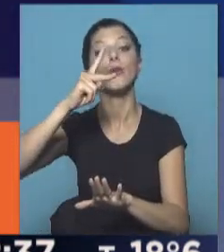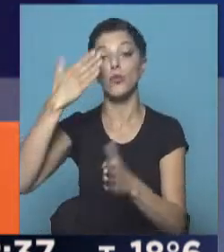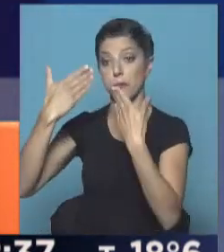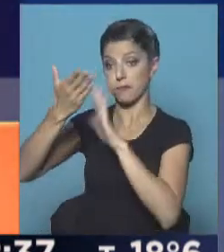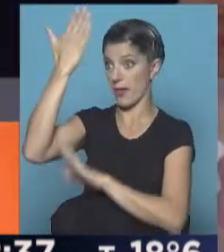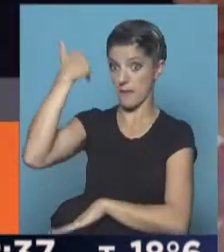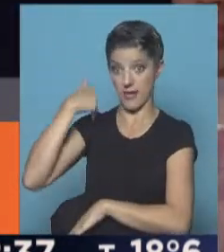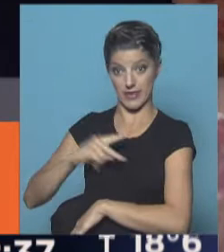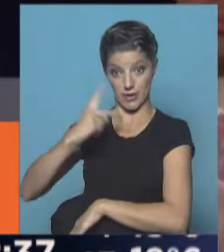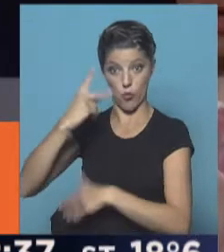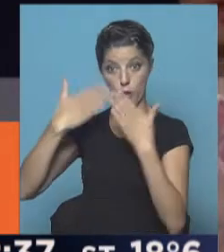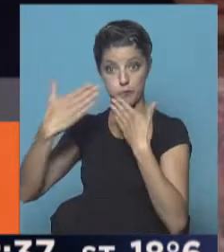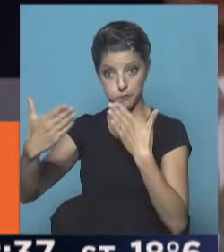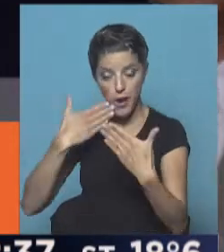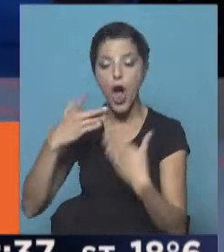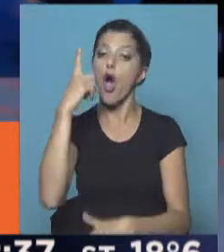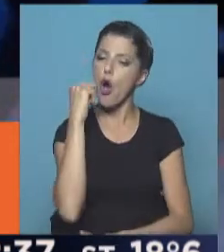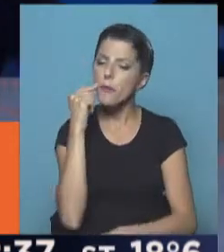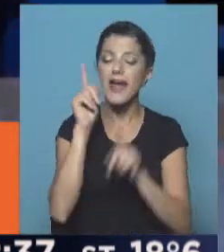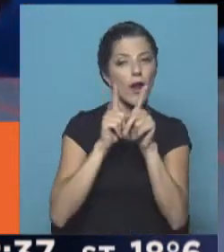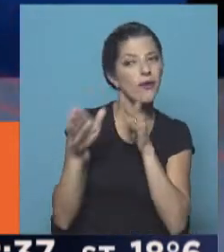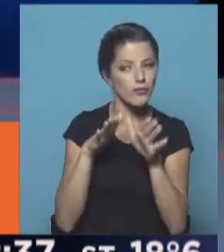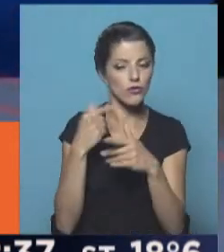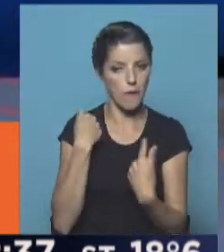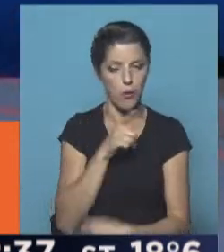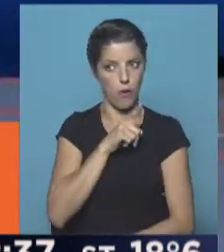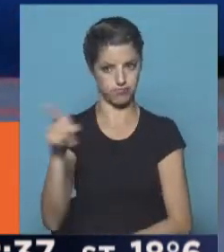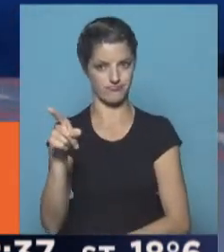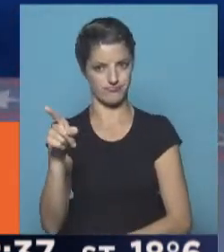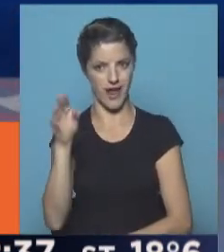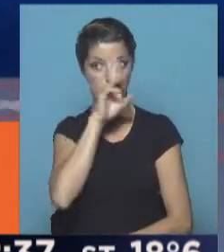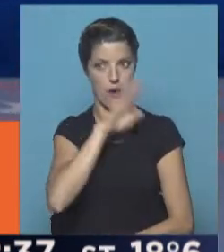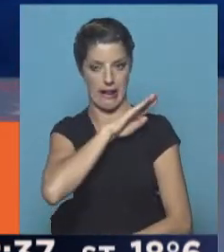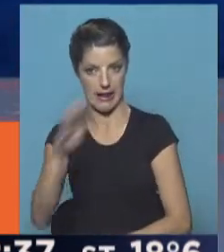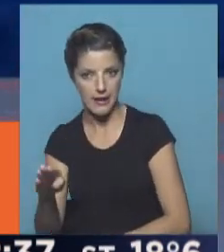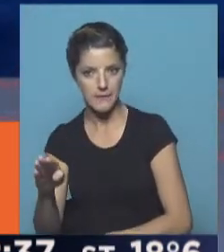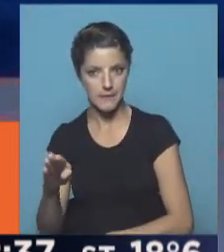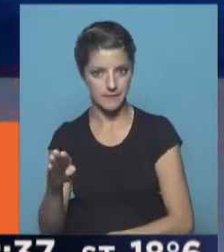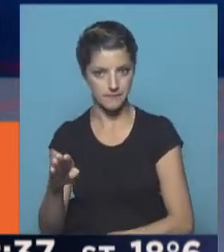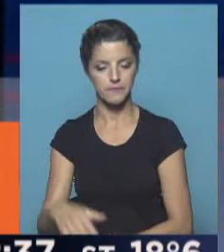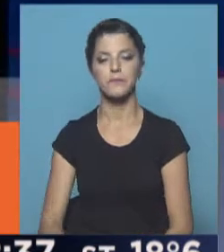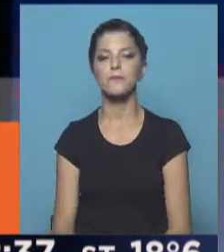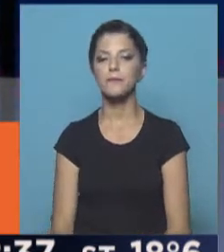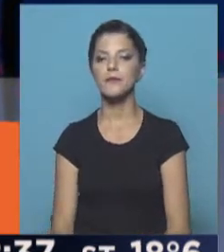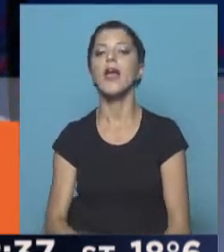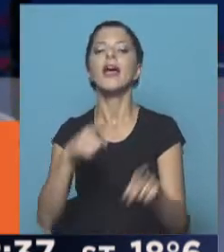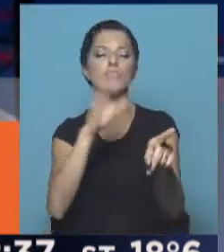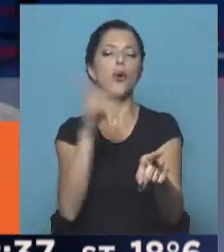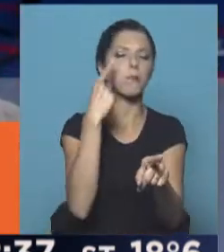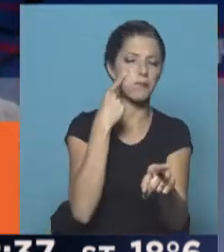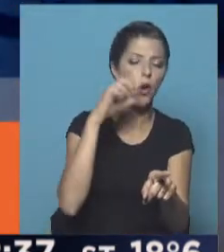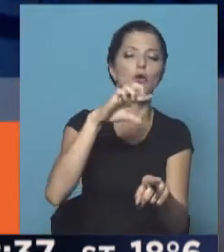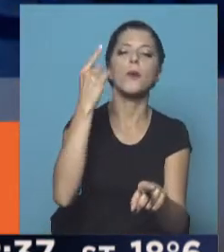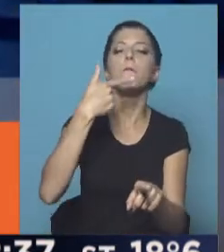los candidatos, Trump logró en algunos pasajes enfrentar con cierta solidez a Clinton, el llamado Pussygate desató